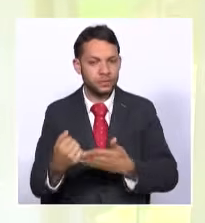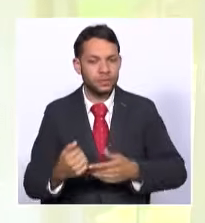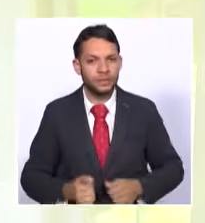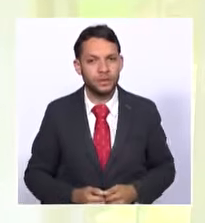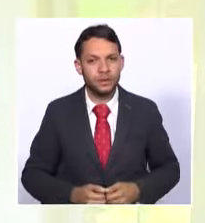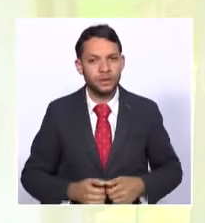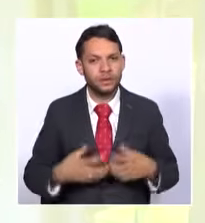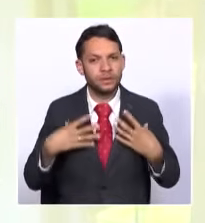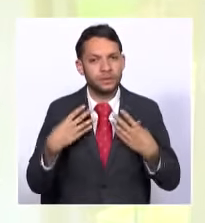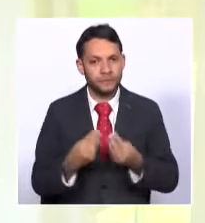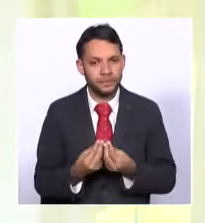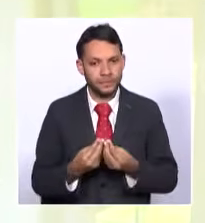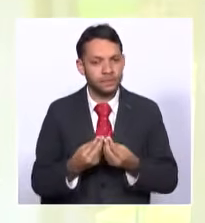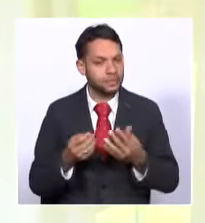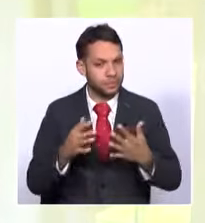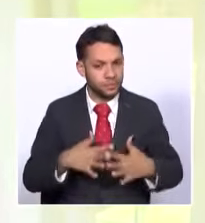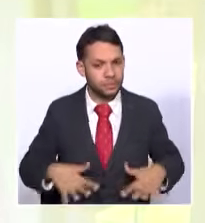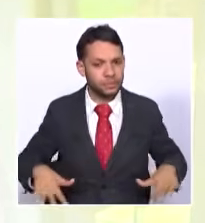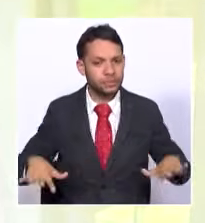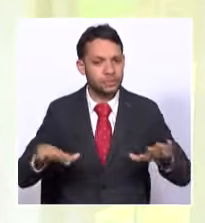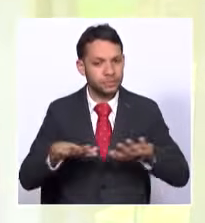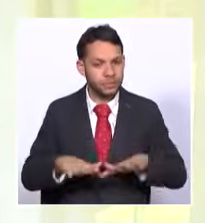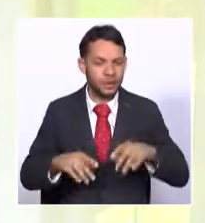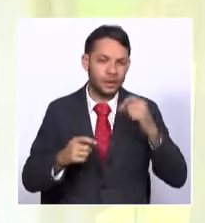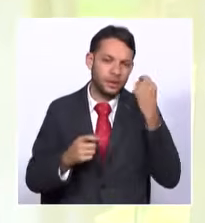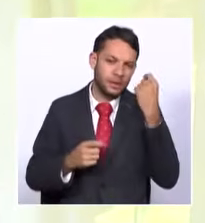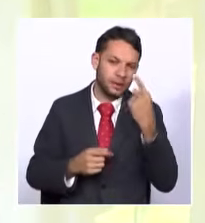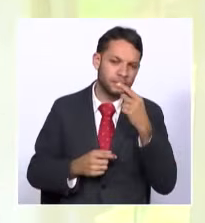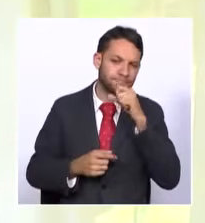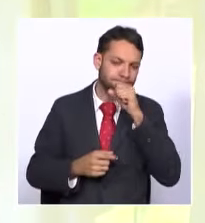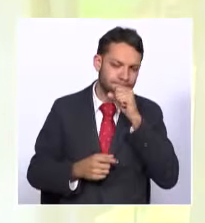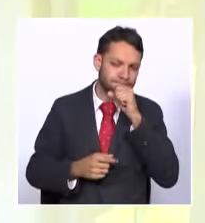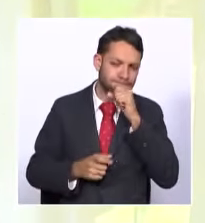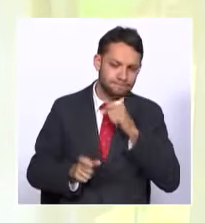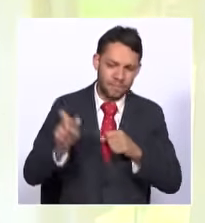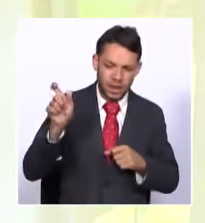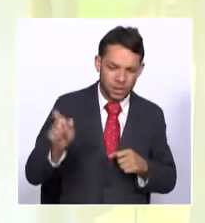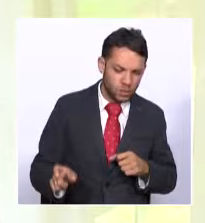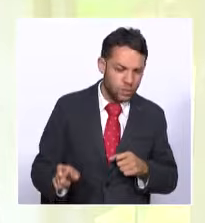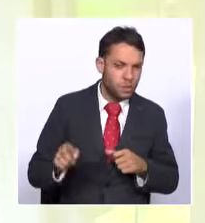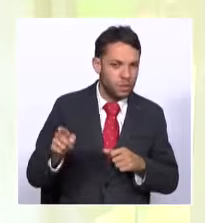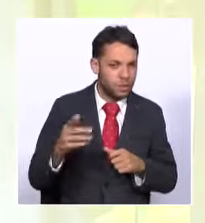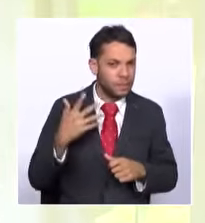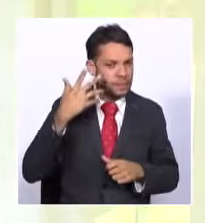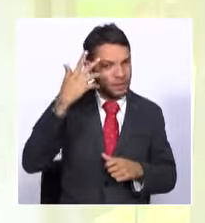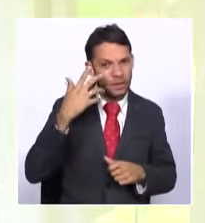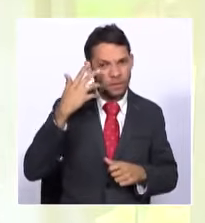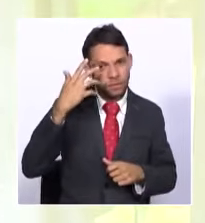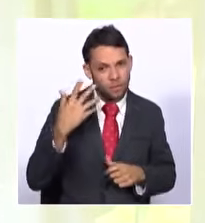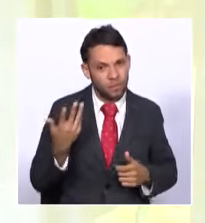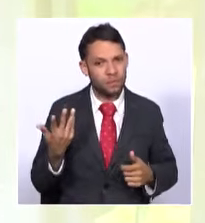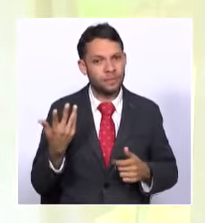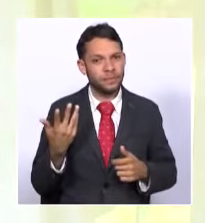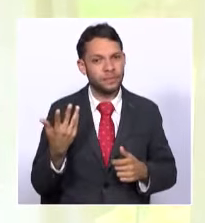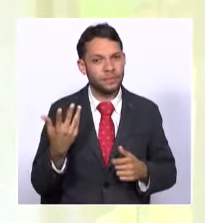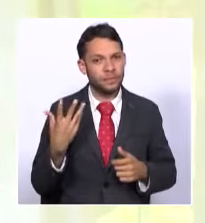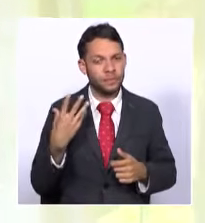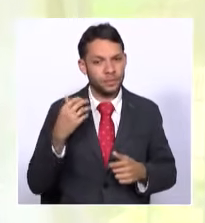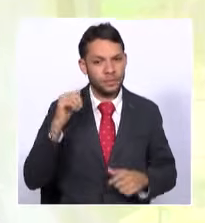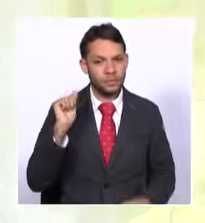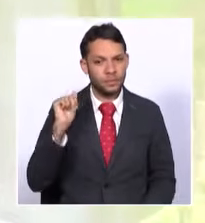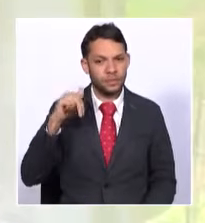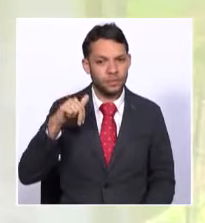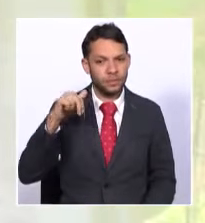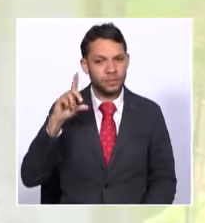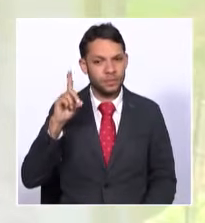Y en este ambiente integral poder entender una historia clínica, poder evaluar a un paciente. El doctor Andrés es